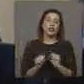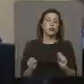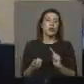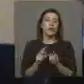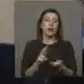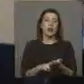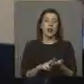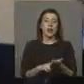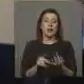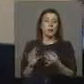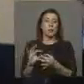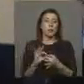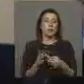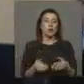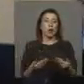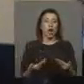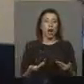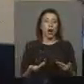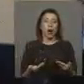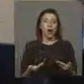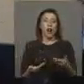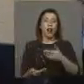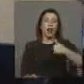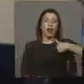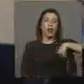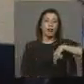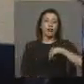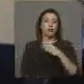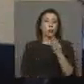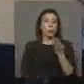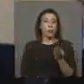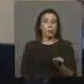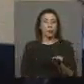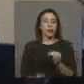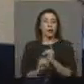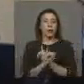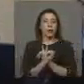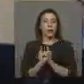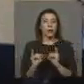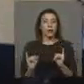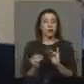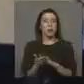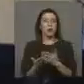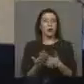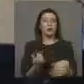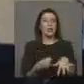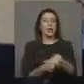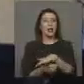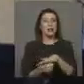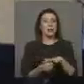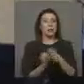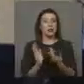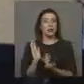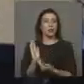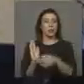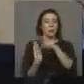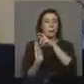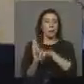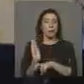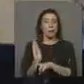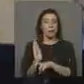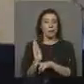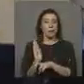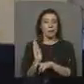materializar y por lo tanto hoy día lo que estamos requiriendo es que se informe respecto de la situación actual de este proyecto y